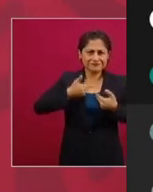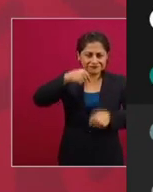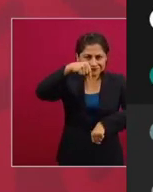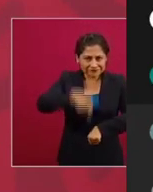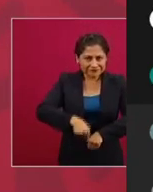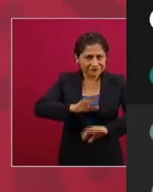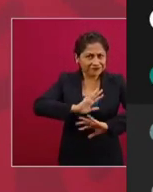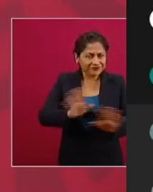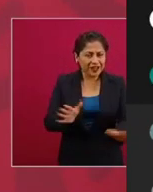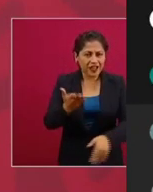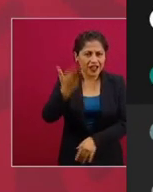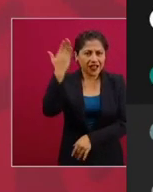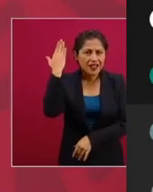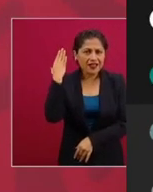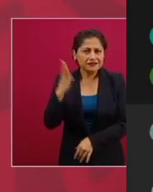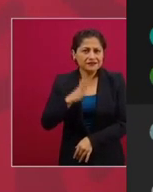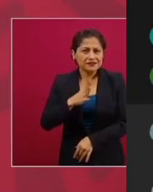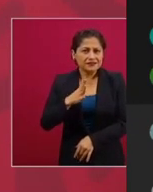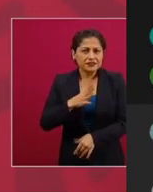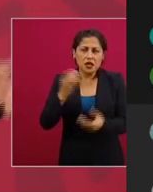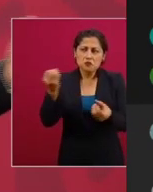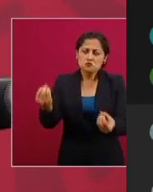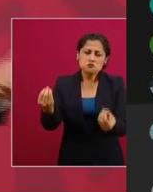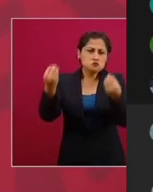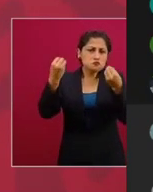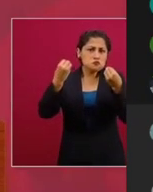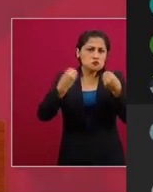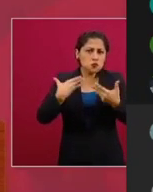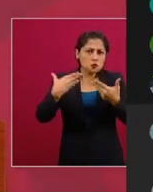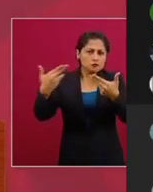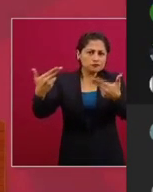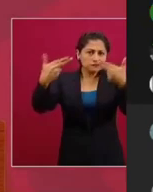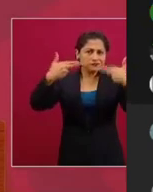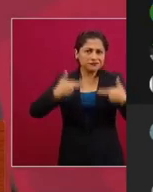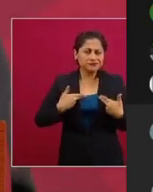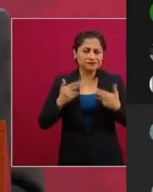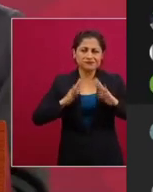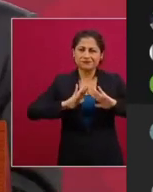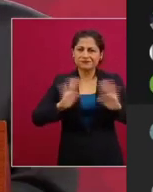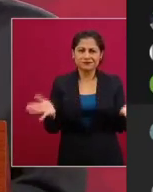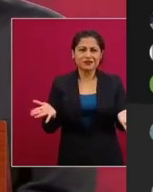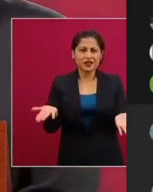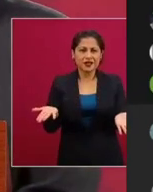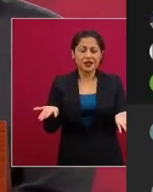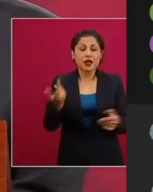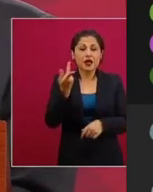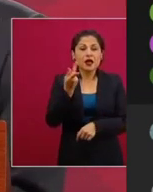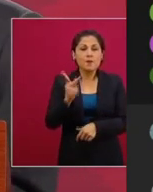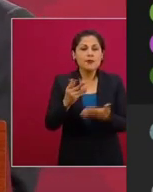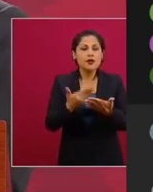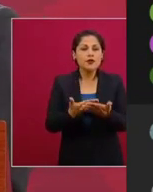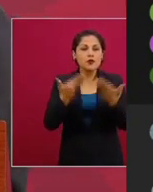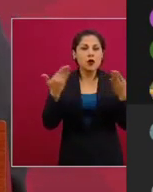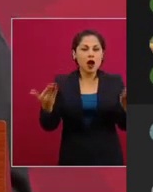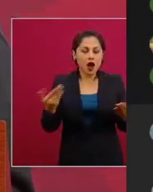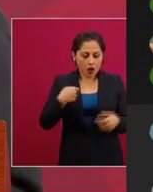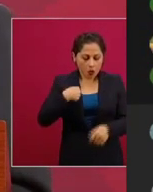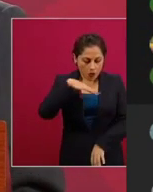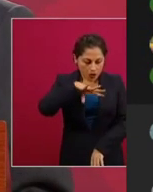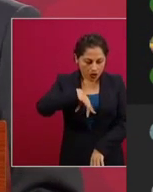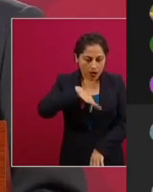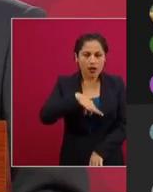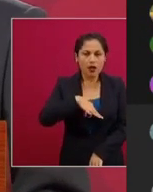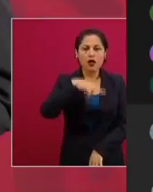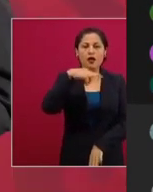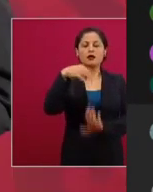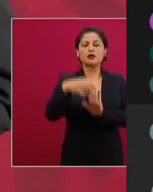está la información. No hay nada nuevo. Lo único nuevo es que se concluye el ciclo escolar el 17 de